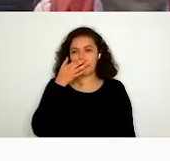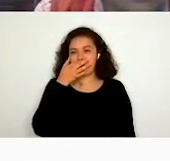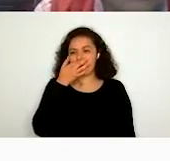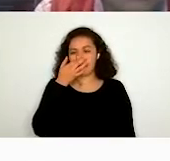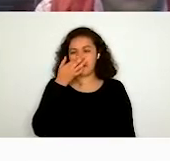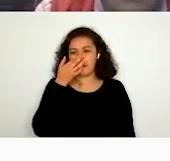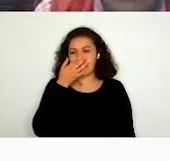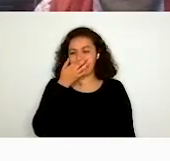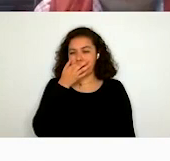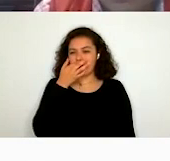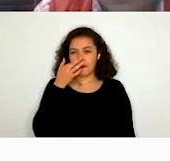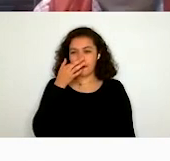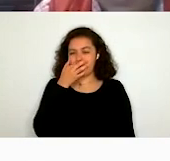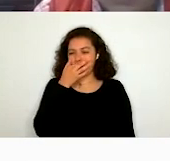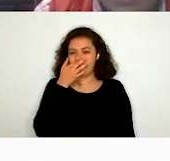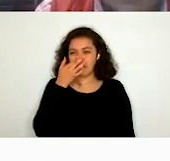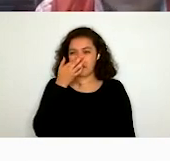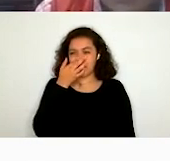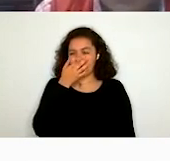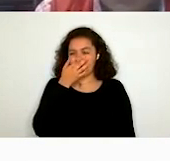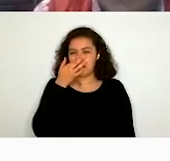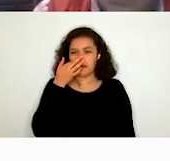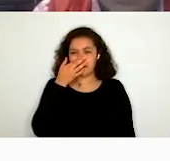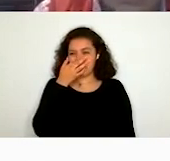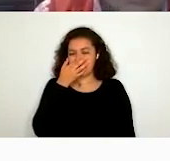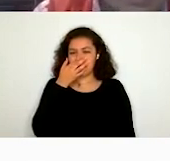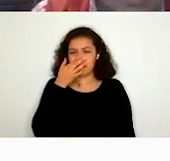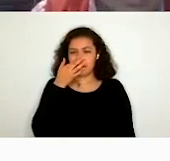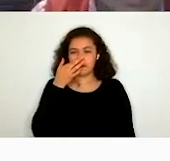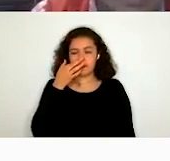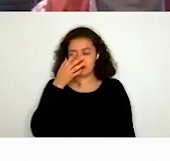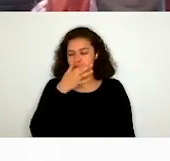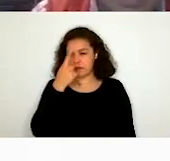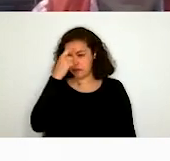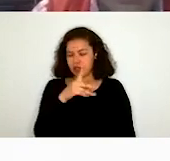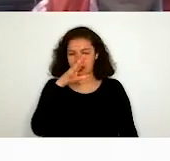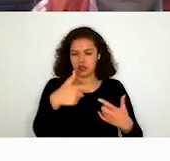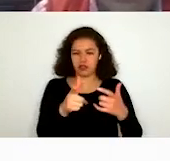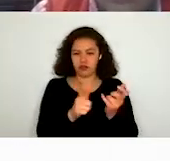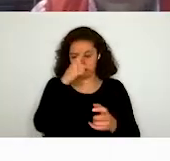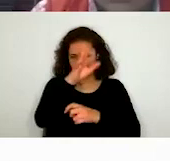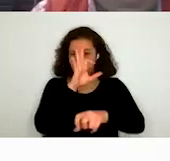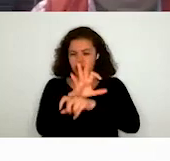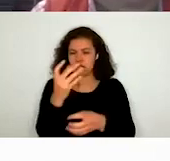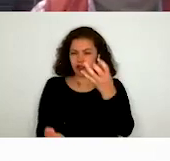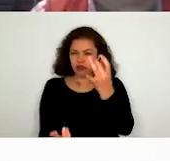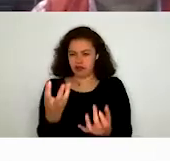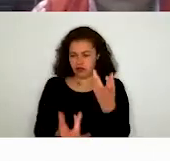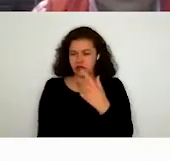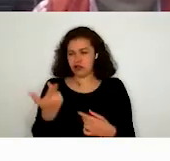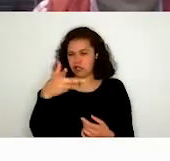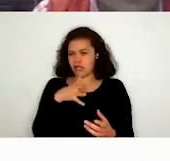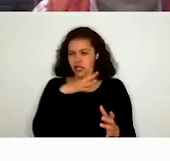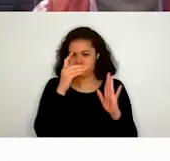Los términos de referencia nos dan actividades específicas, requerimientos específicos que nosotros debemos de cumplir dependiendo